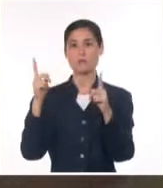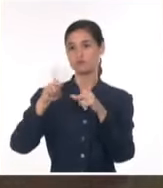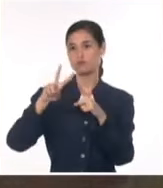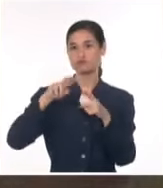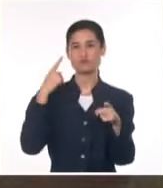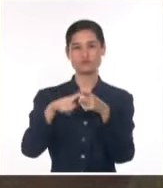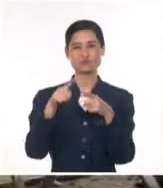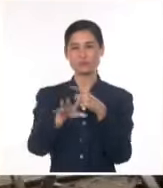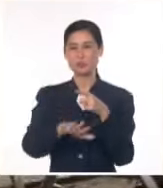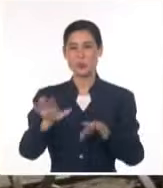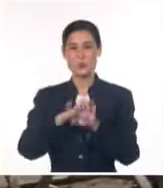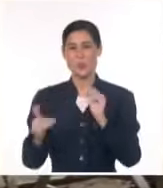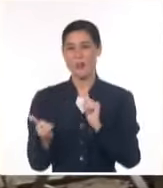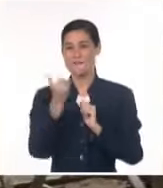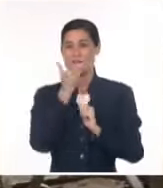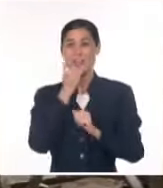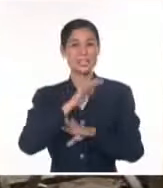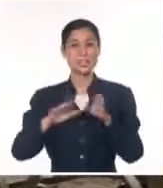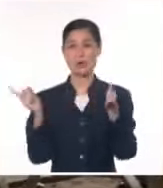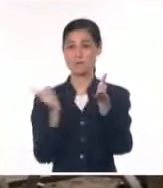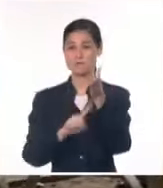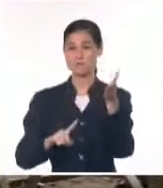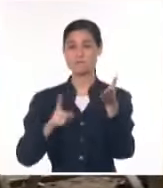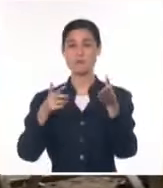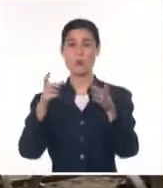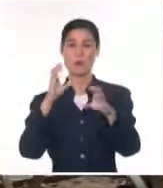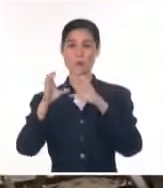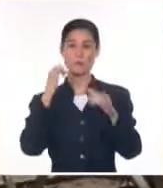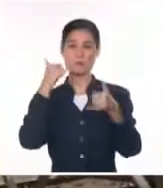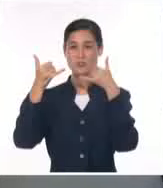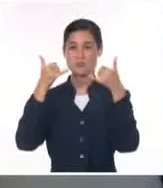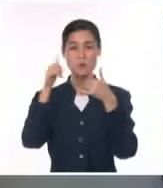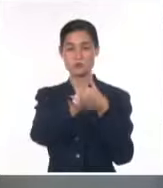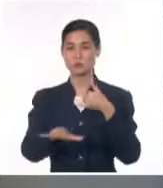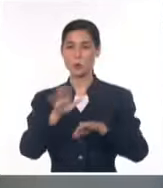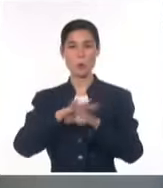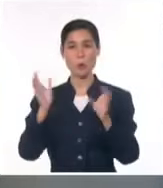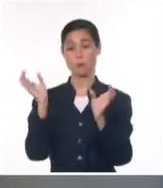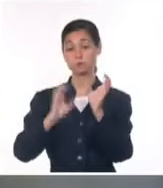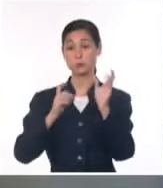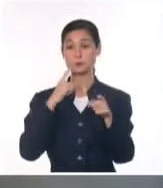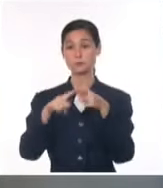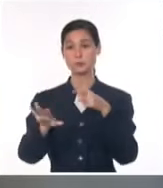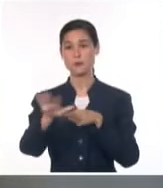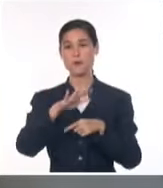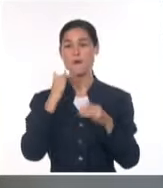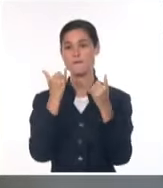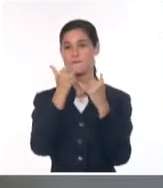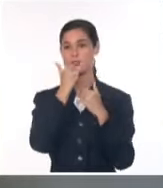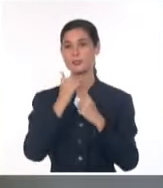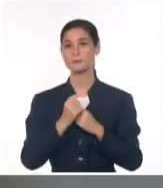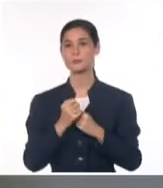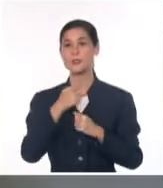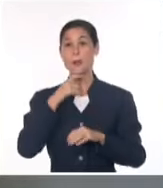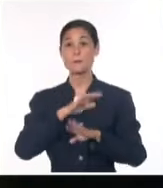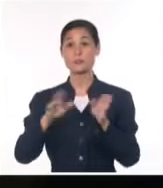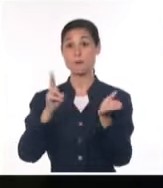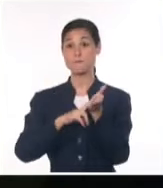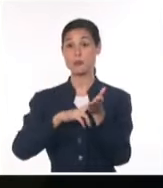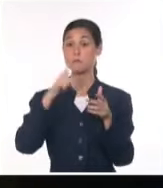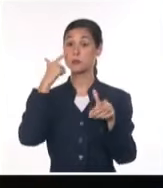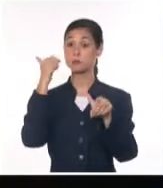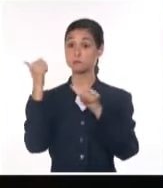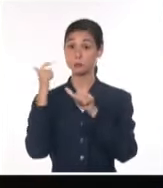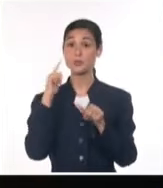como daños en la red telefónica y eléctrica. Así lo constató la comisión gubernamental integrada por Jorge Luis Broche, miembro